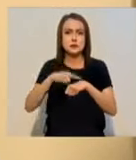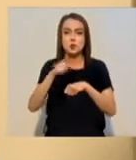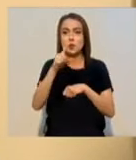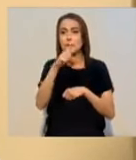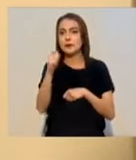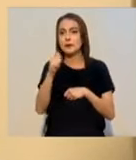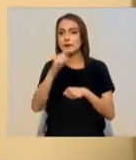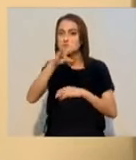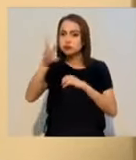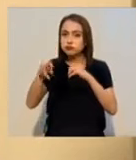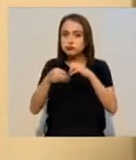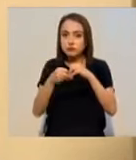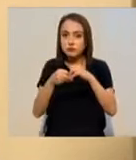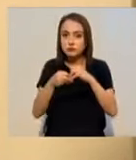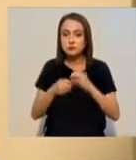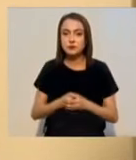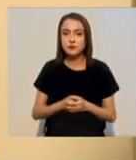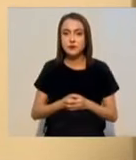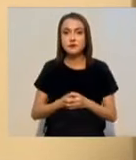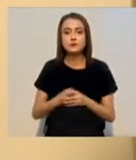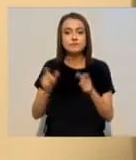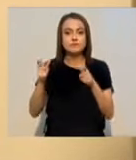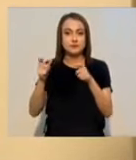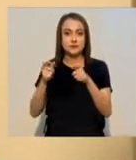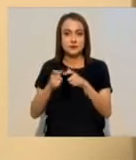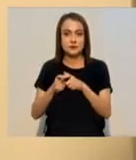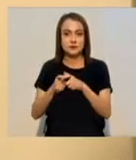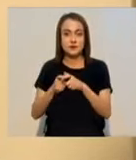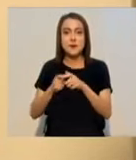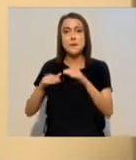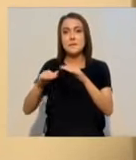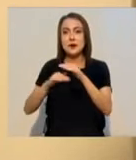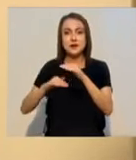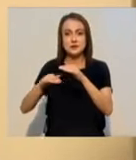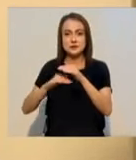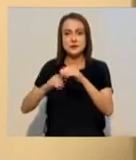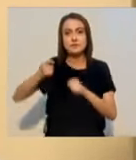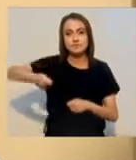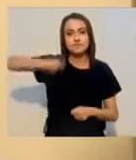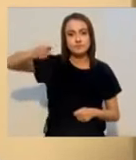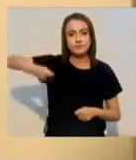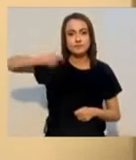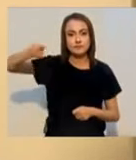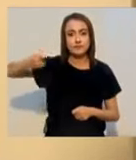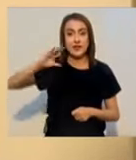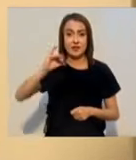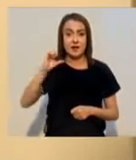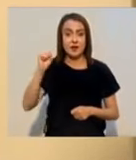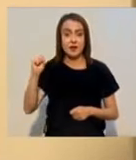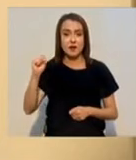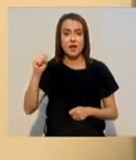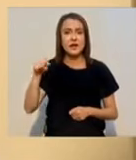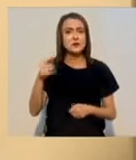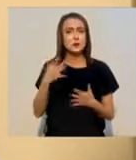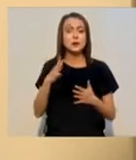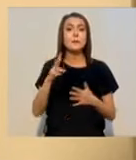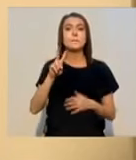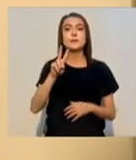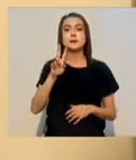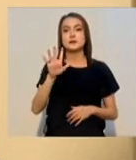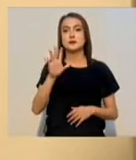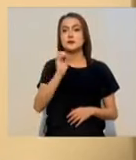mes adicional la reducción de la base mínima contributiva. Esa reducción equivale a